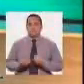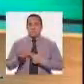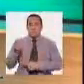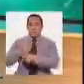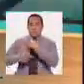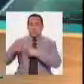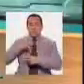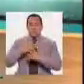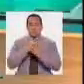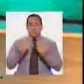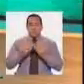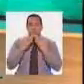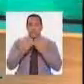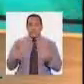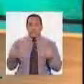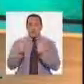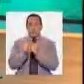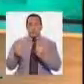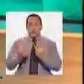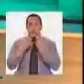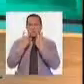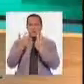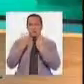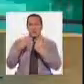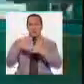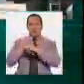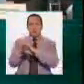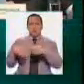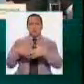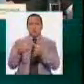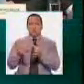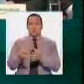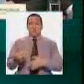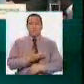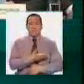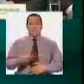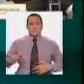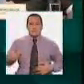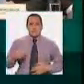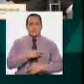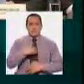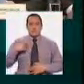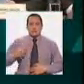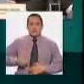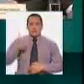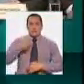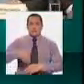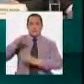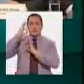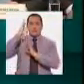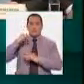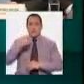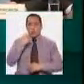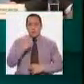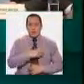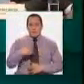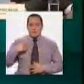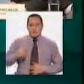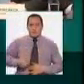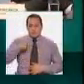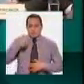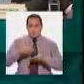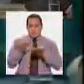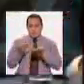Estamos de vuelta, muchas gracias por acompañarnos. Nos trasladamos en vivo a la sede de la presidencia del Consejo de Ministros, conferencia de prensa de Juan Jiménez, el jefe